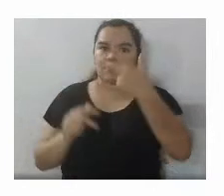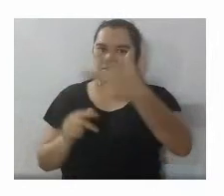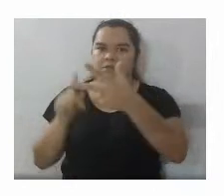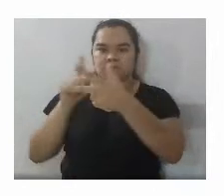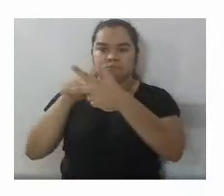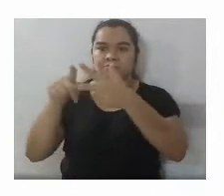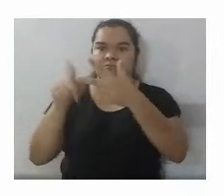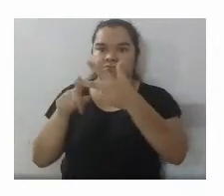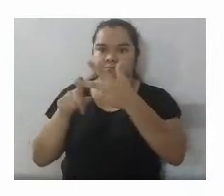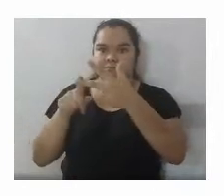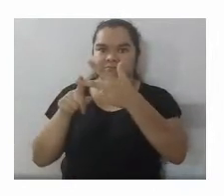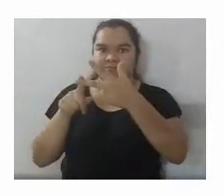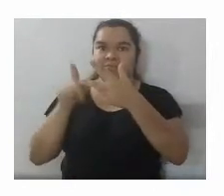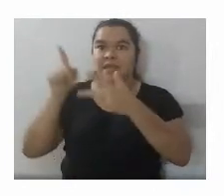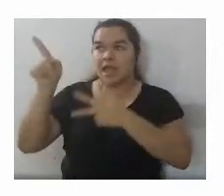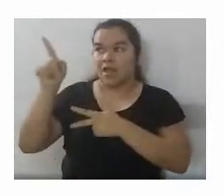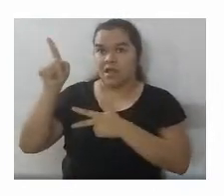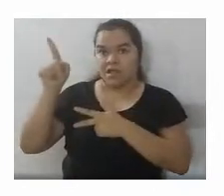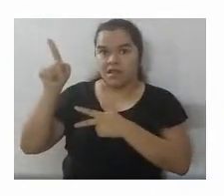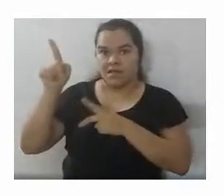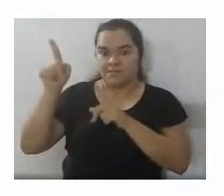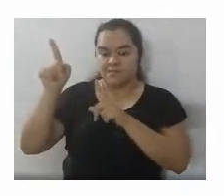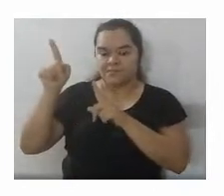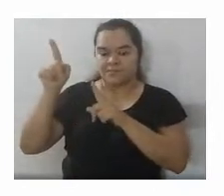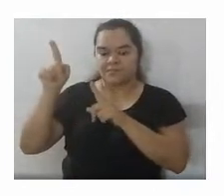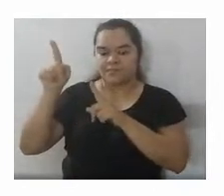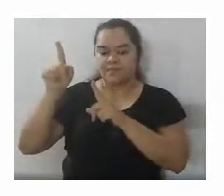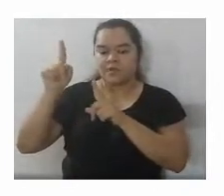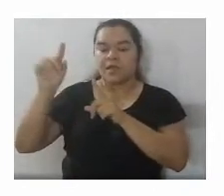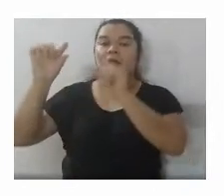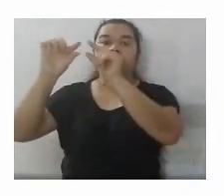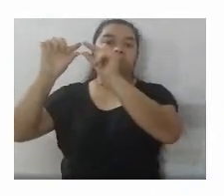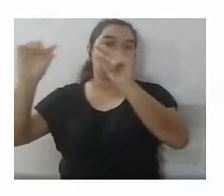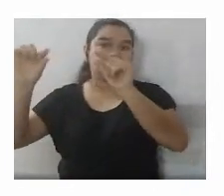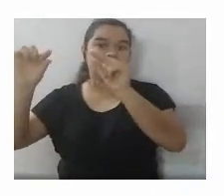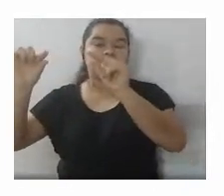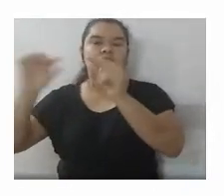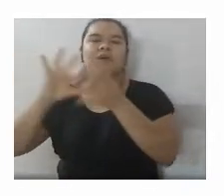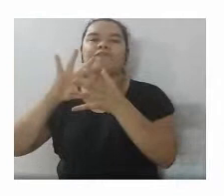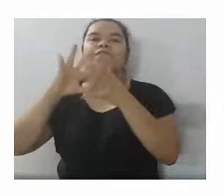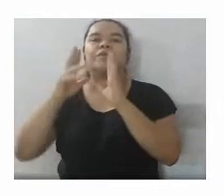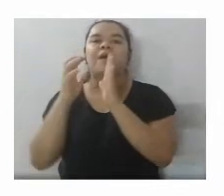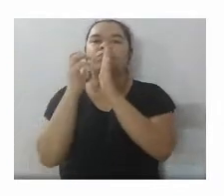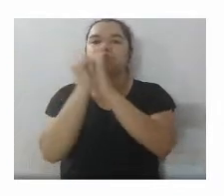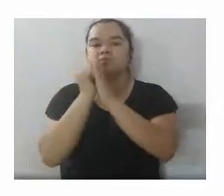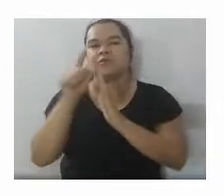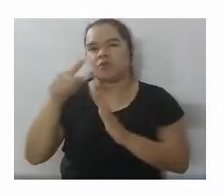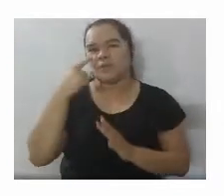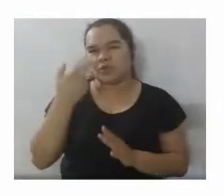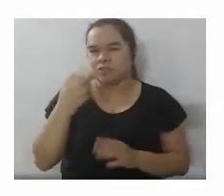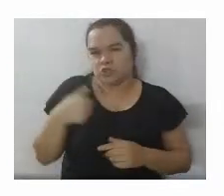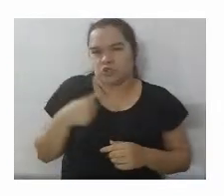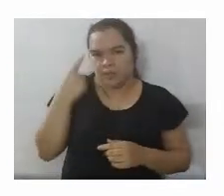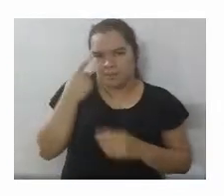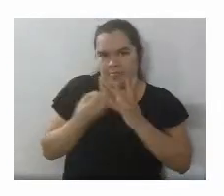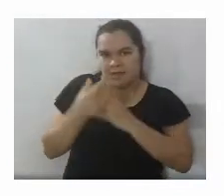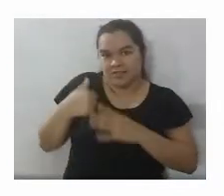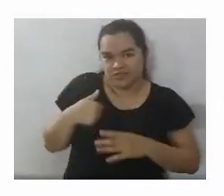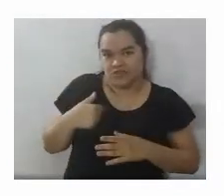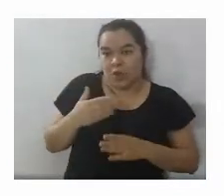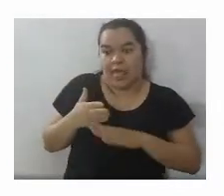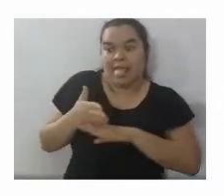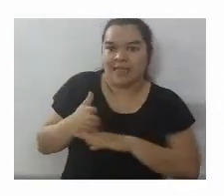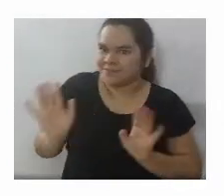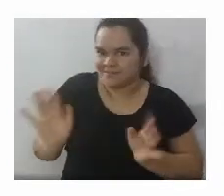acá. Y en este caso, bueno, tienen que hacer un registro, que eso lo voy a mostrar ahora en el final, no me voy a hacer una cuenta yo, pero